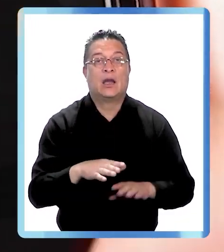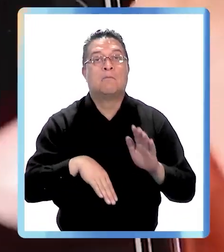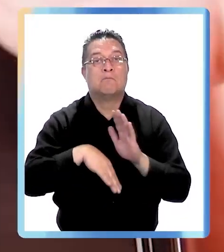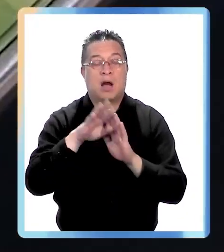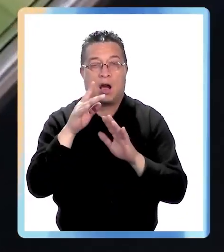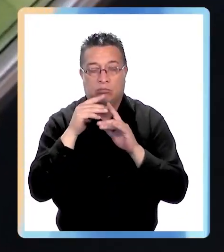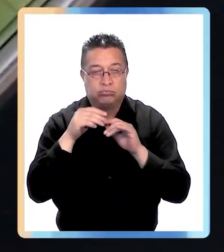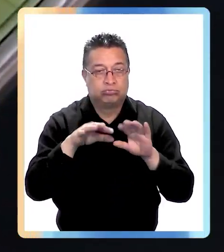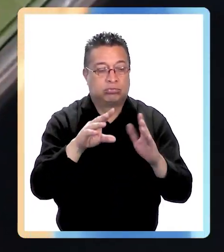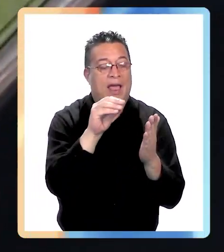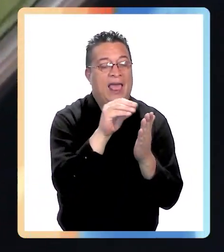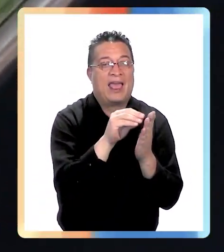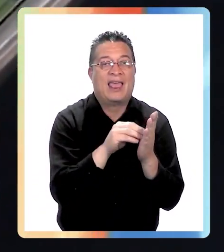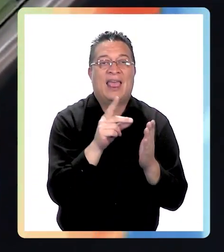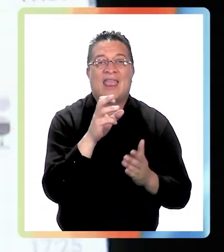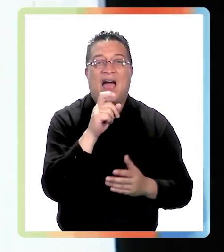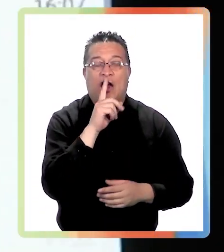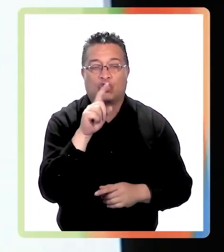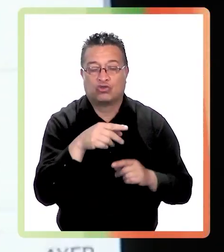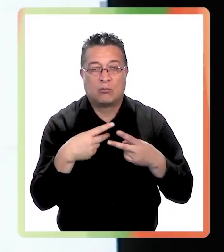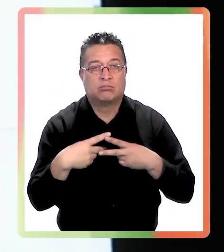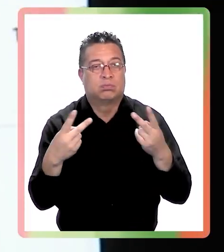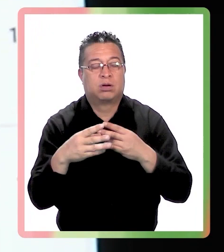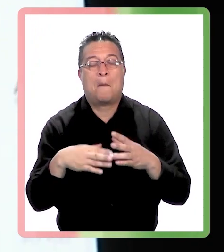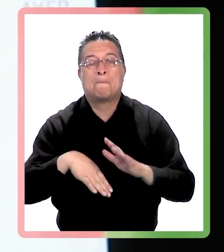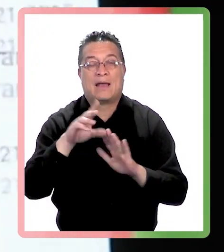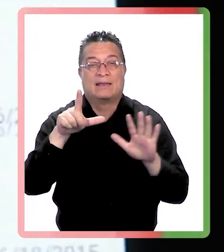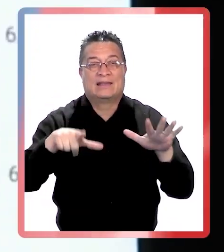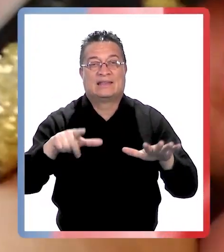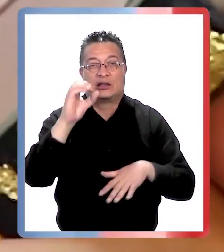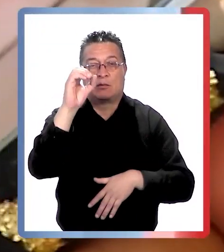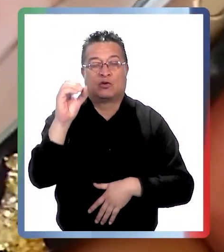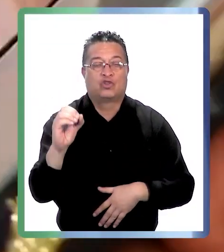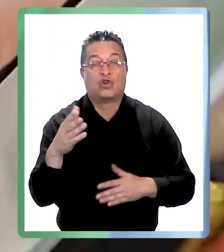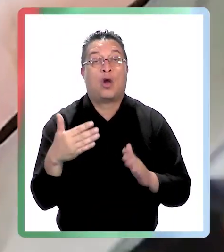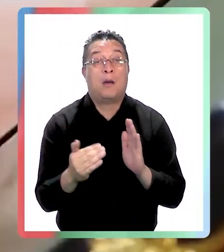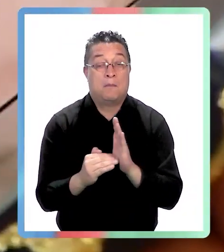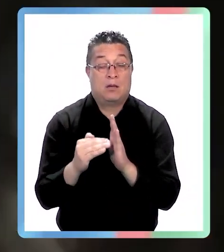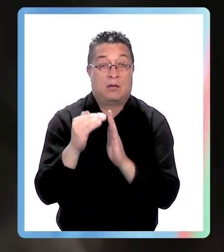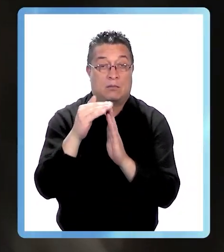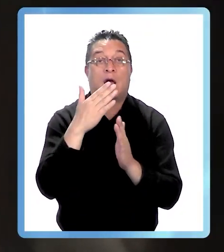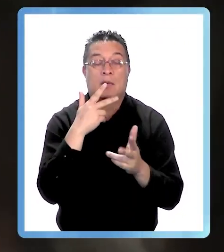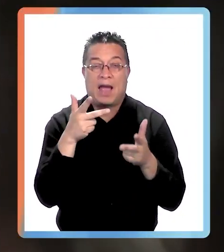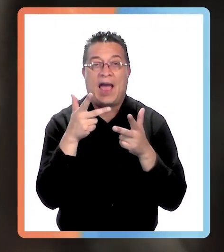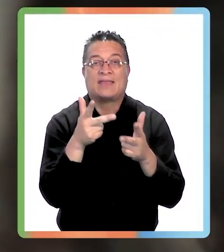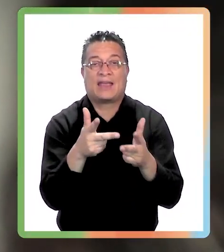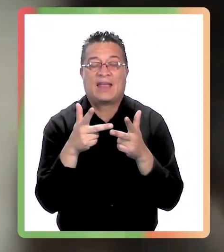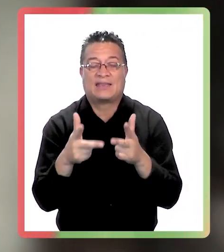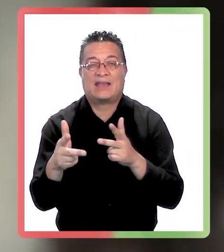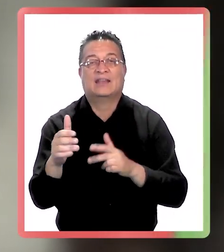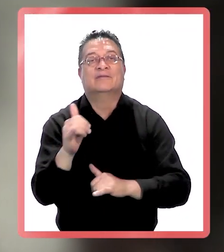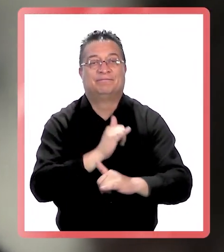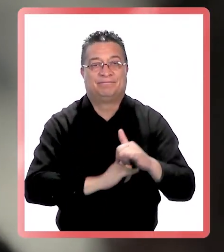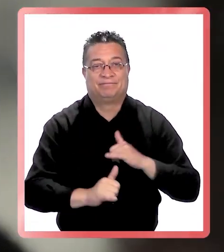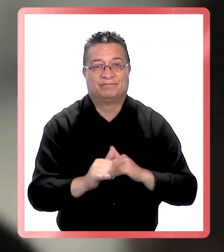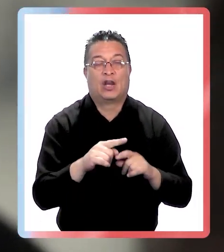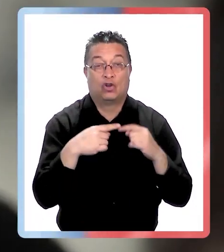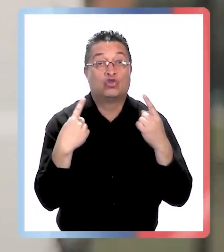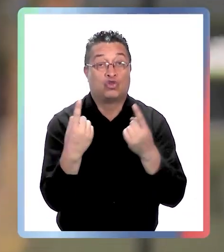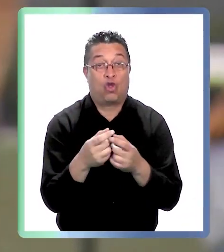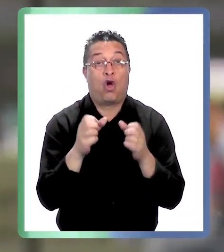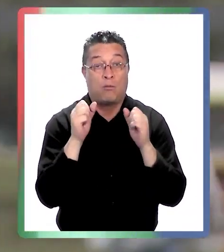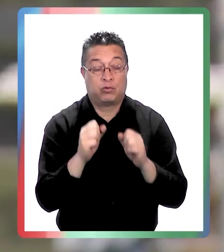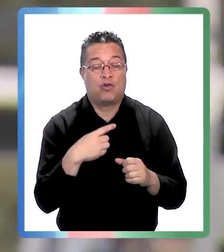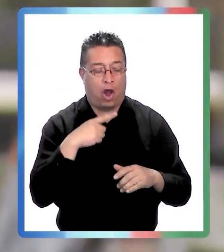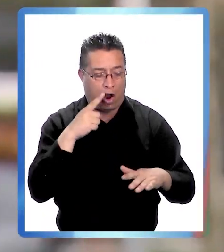el tráfico de datos móviles en un 17% y en paralelo aumentaron los ataques cibernéticos. Todos podemos